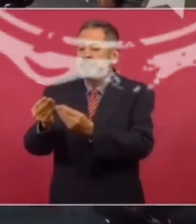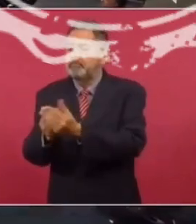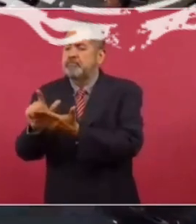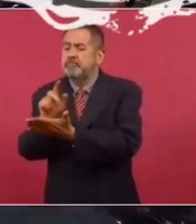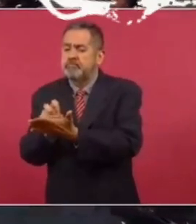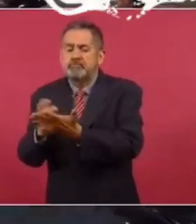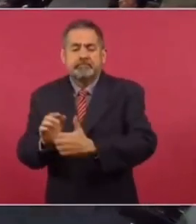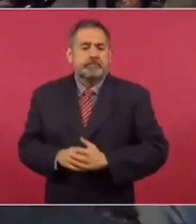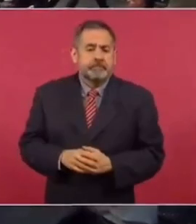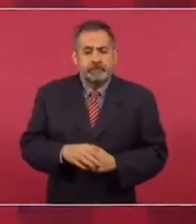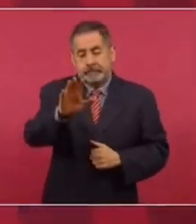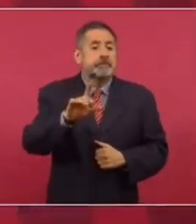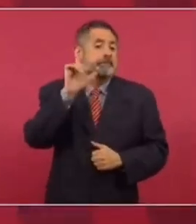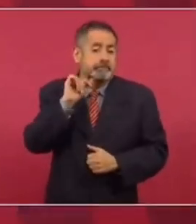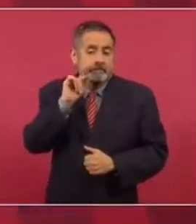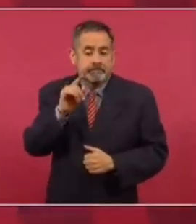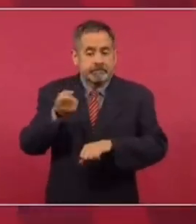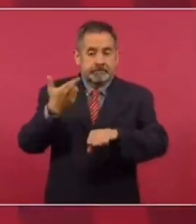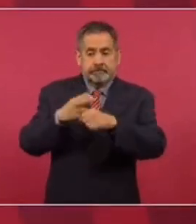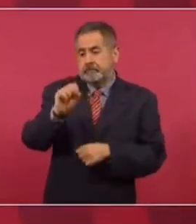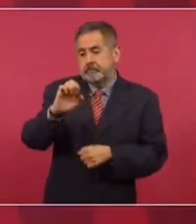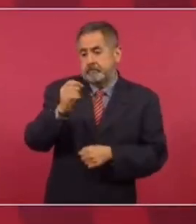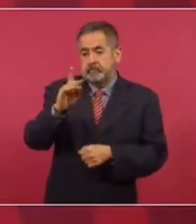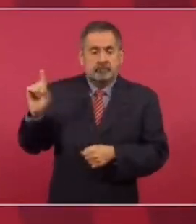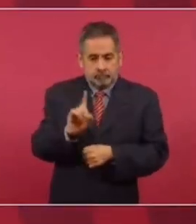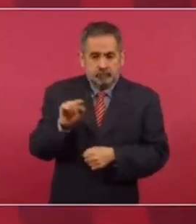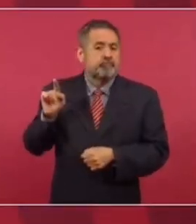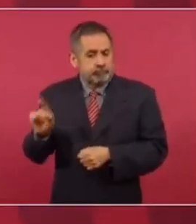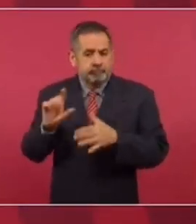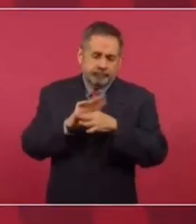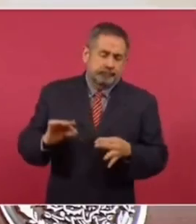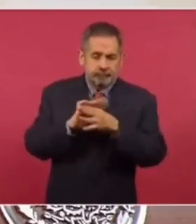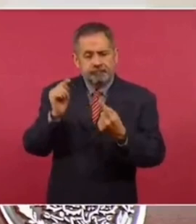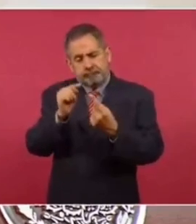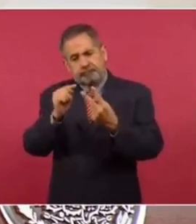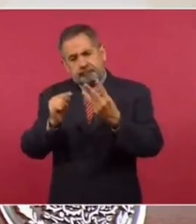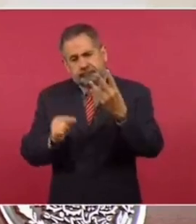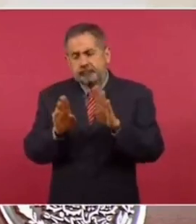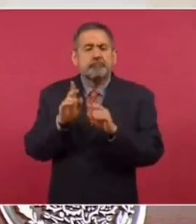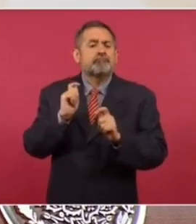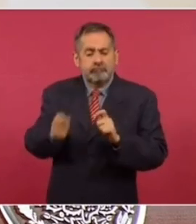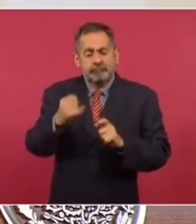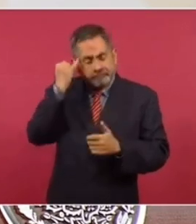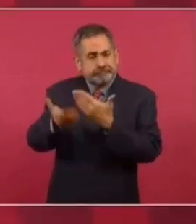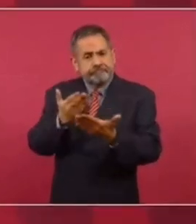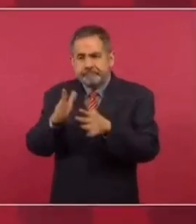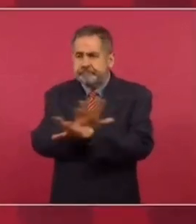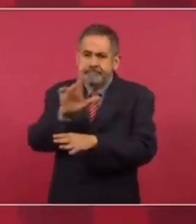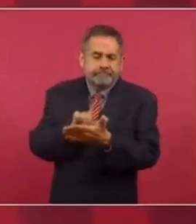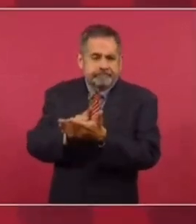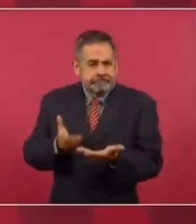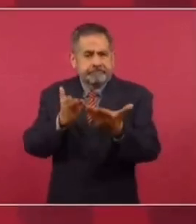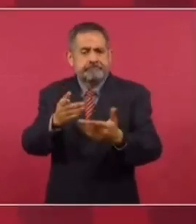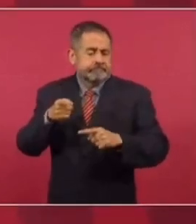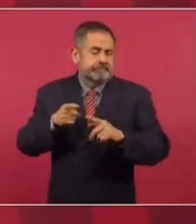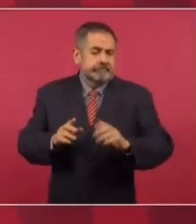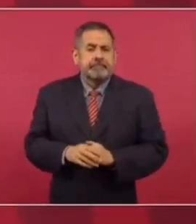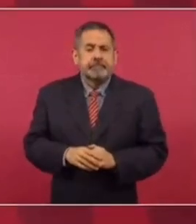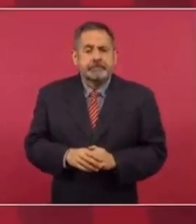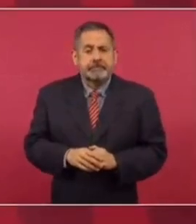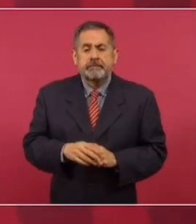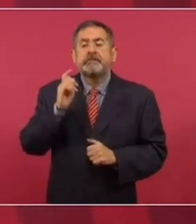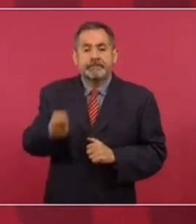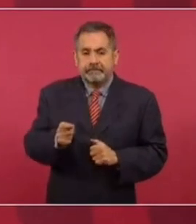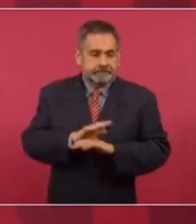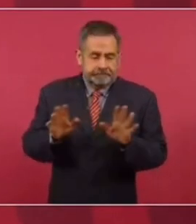Pues mañana va a estar aquí el secretario de Gobernación, va a explicar en qué consiste la iniciativa de reforma que estamos presentando, dando